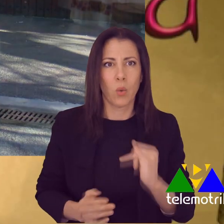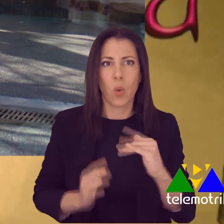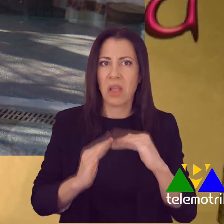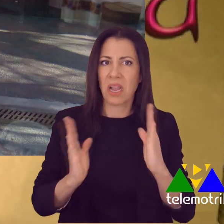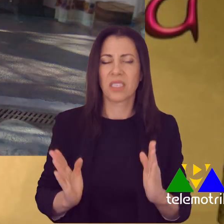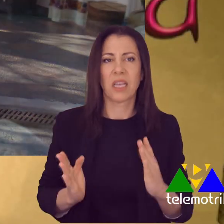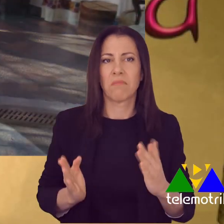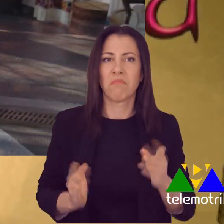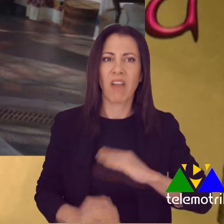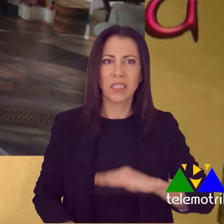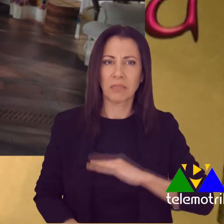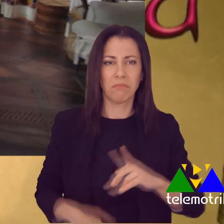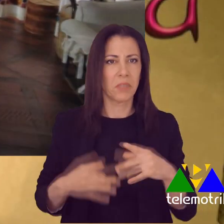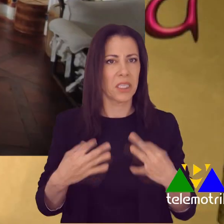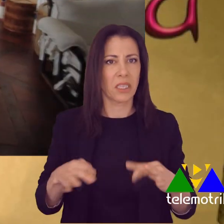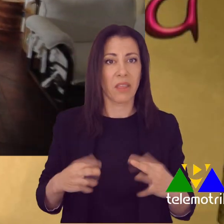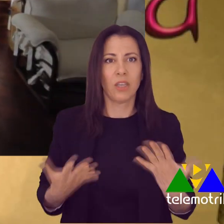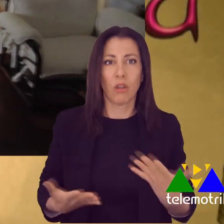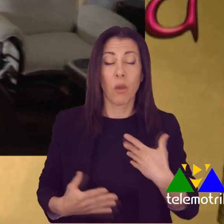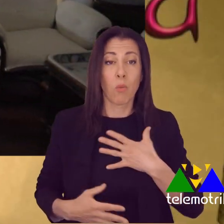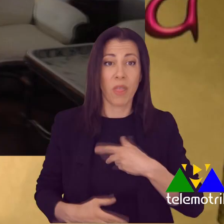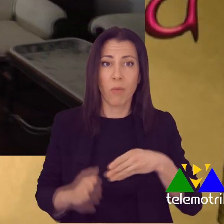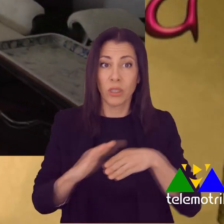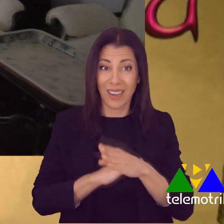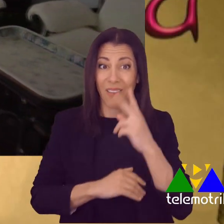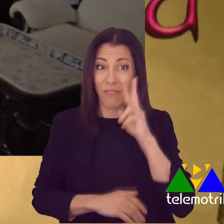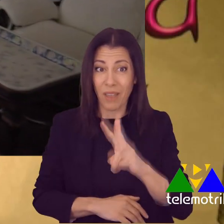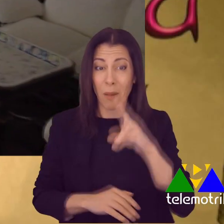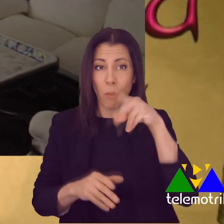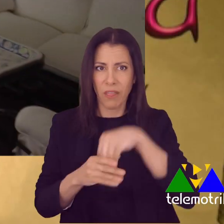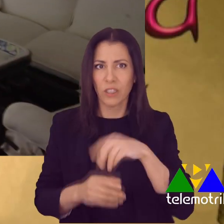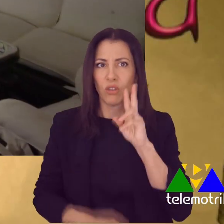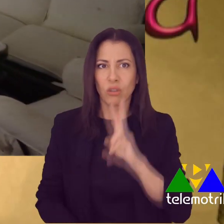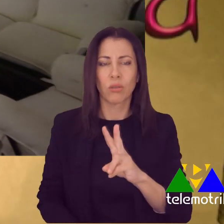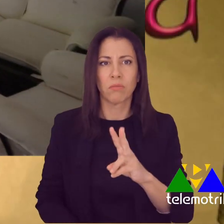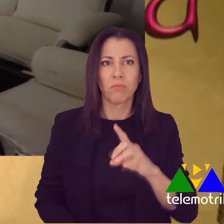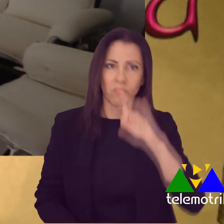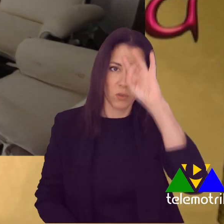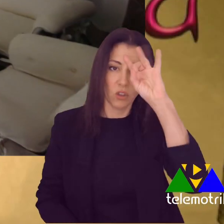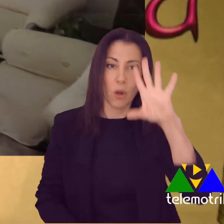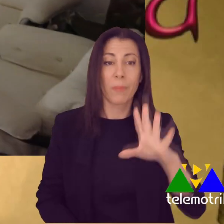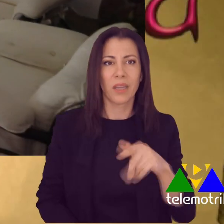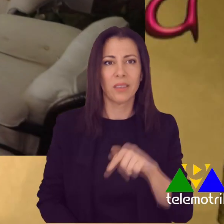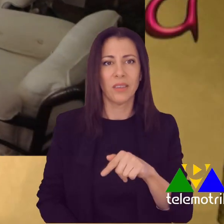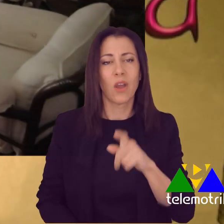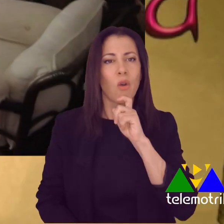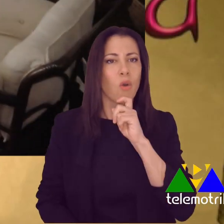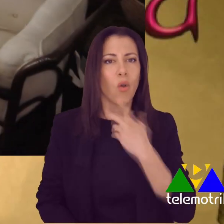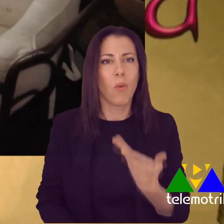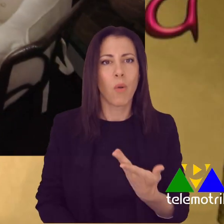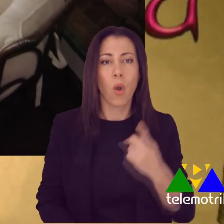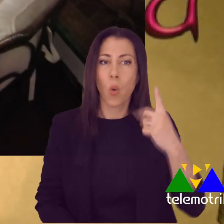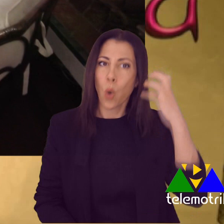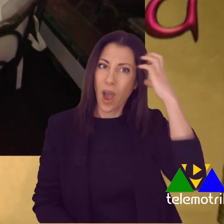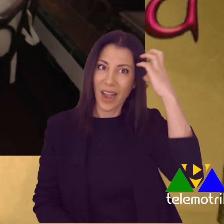vivienda bastante austera, y lo que hemos podido ver por dentro, pues la verdad que en ese sentido sorprende en ese sentido como pues